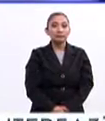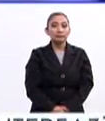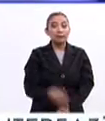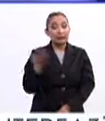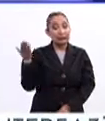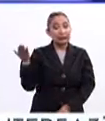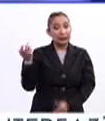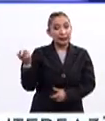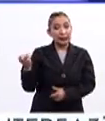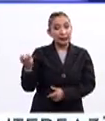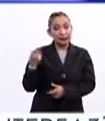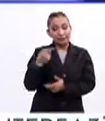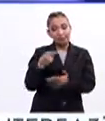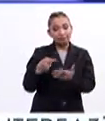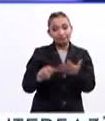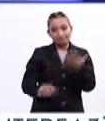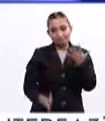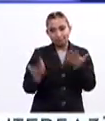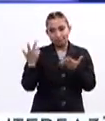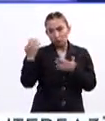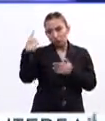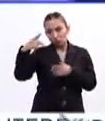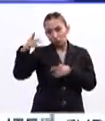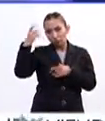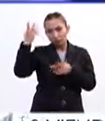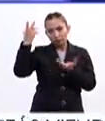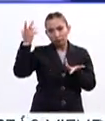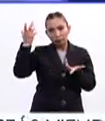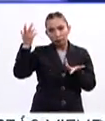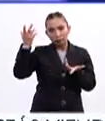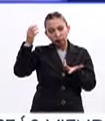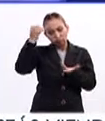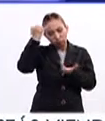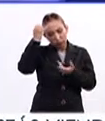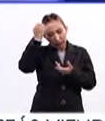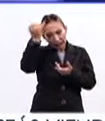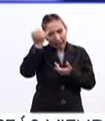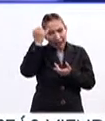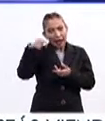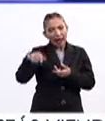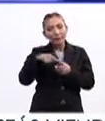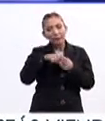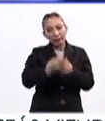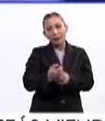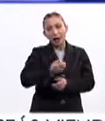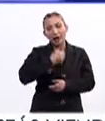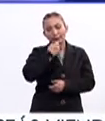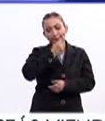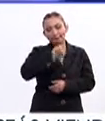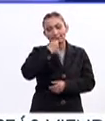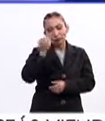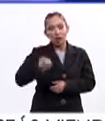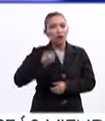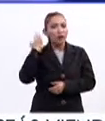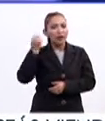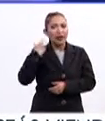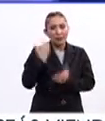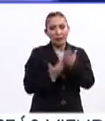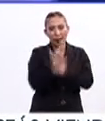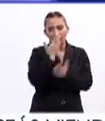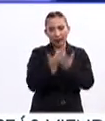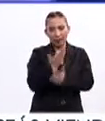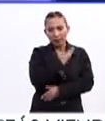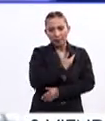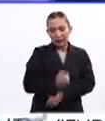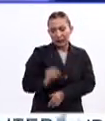Pues ahí están estas posturas que abrieron esta conferencia matutina del día de hoy. Ana